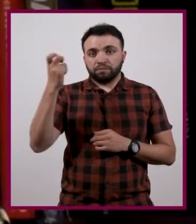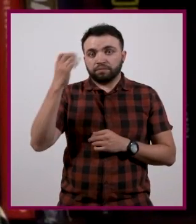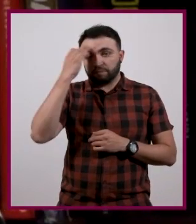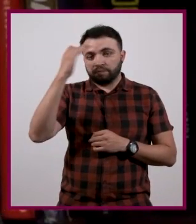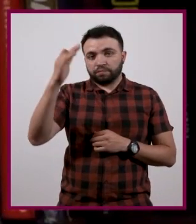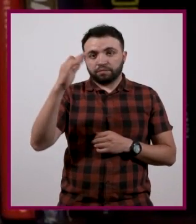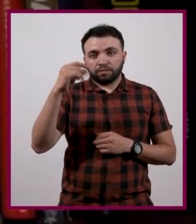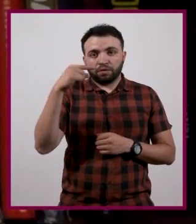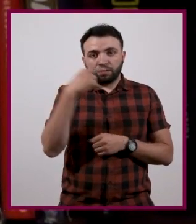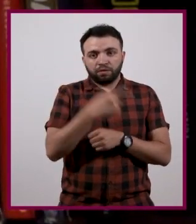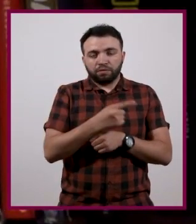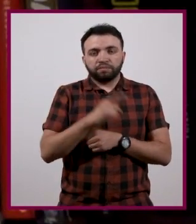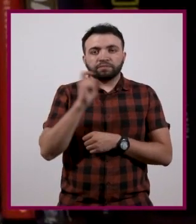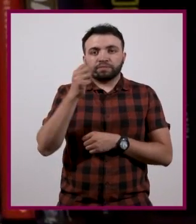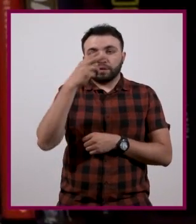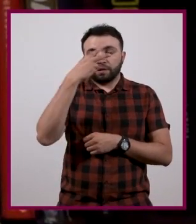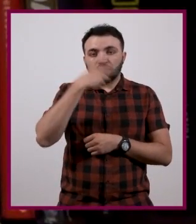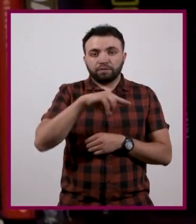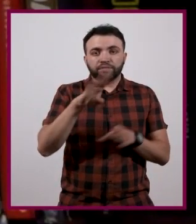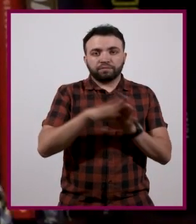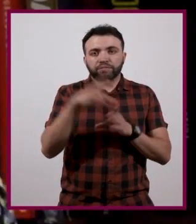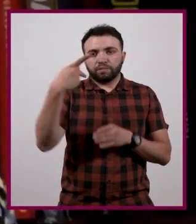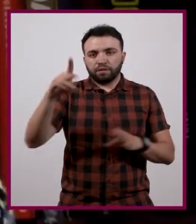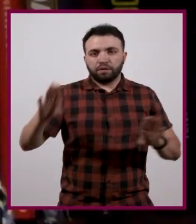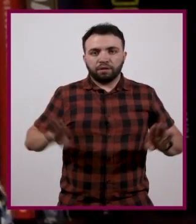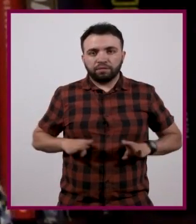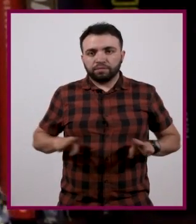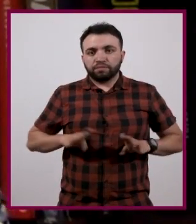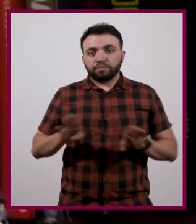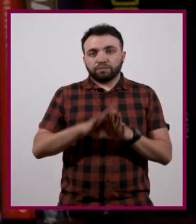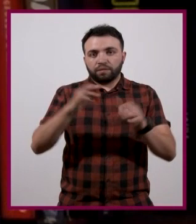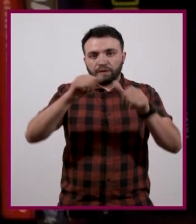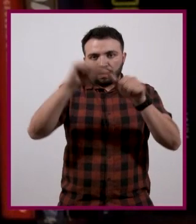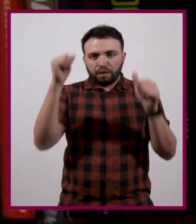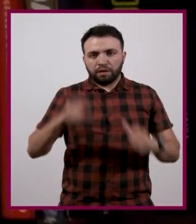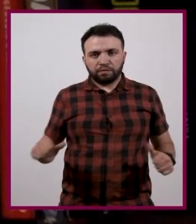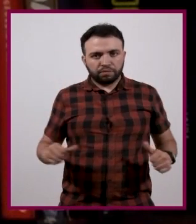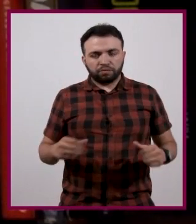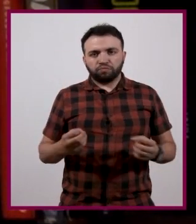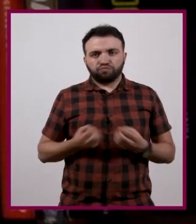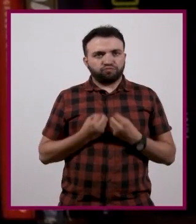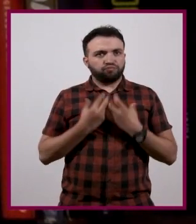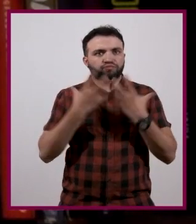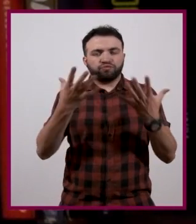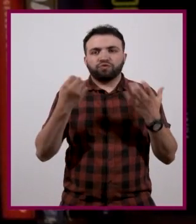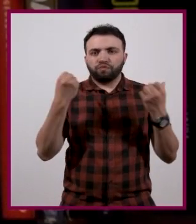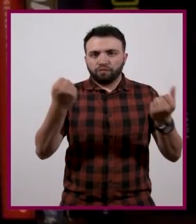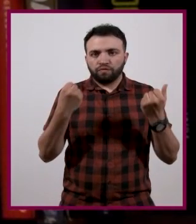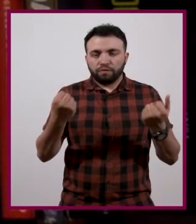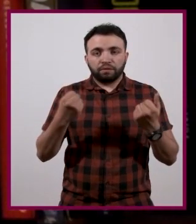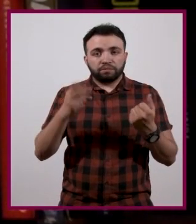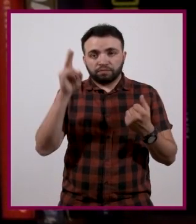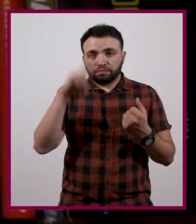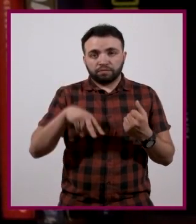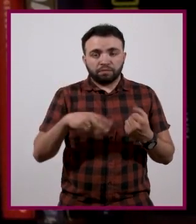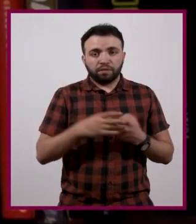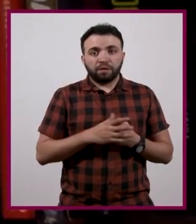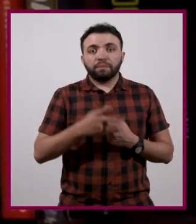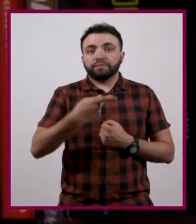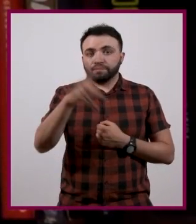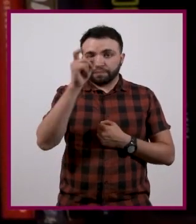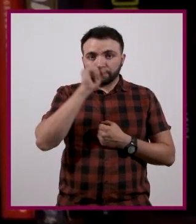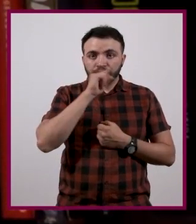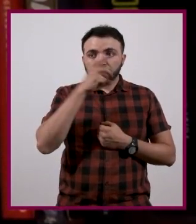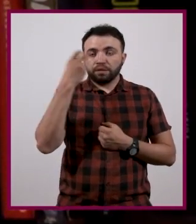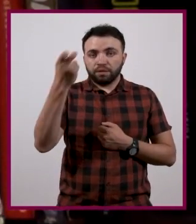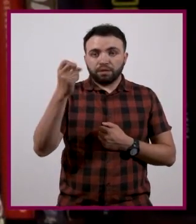las que México se caracterizó por una eclosión artística realmente extraordinaria. Pero también